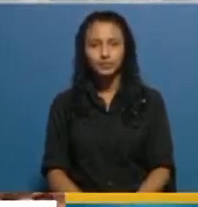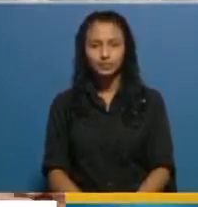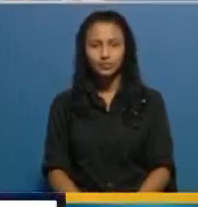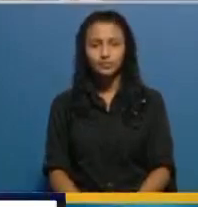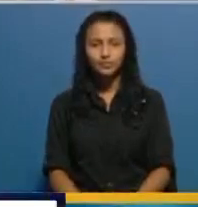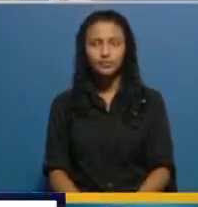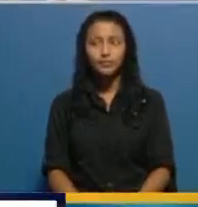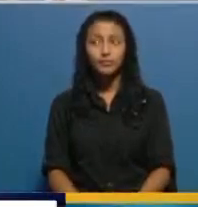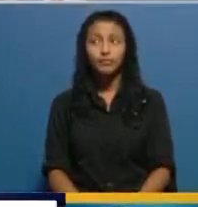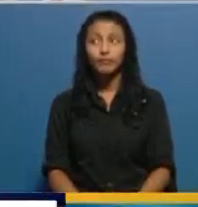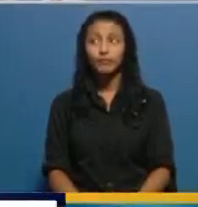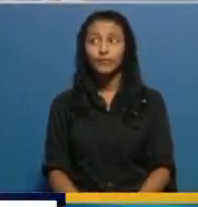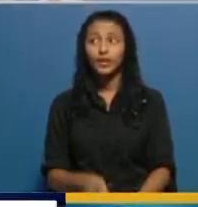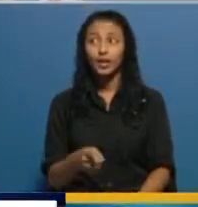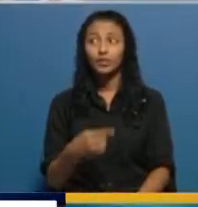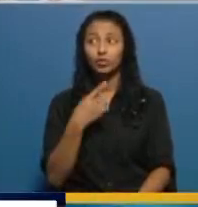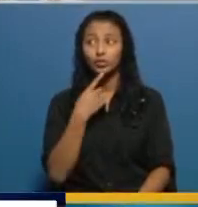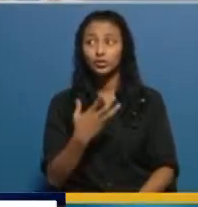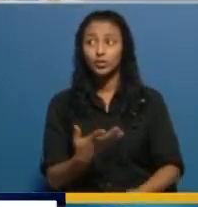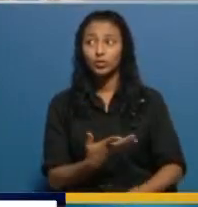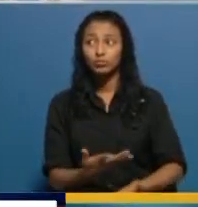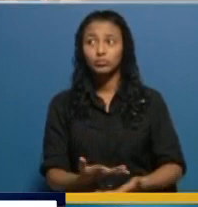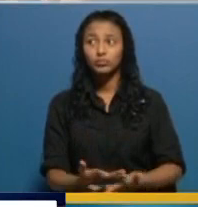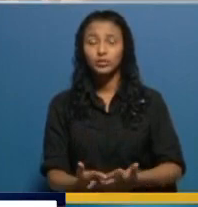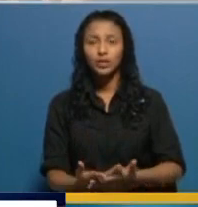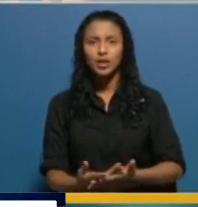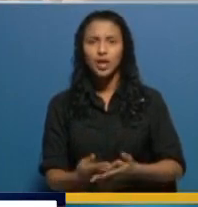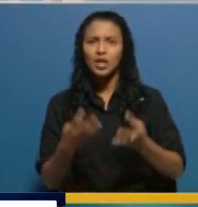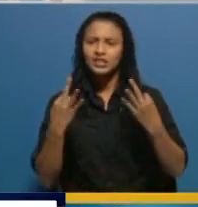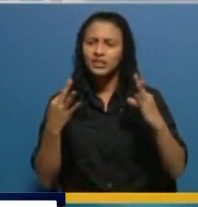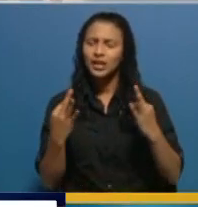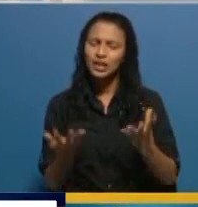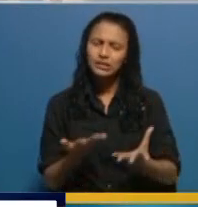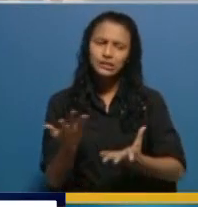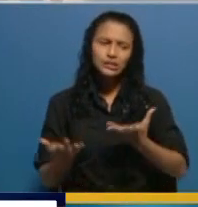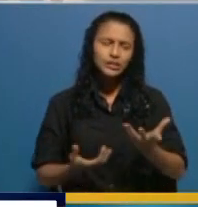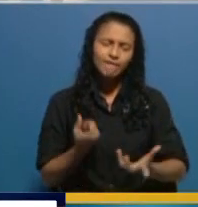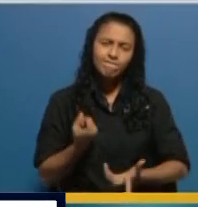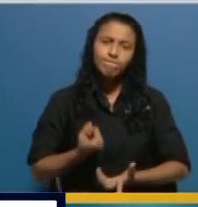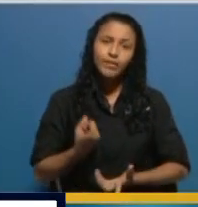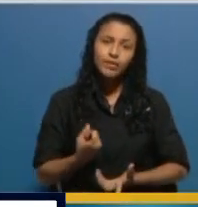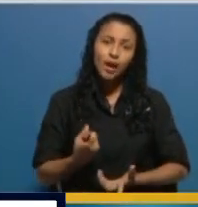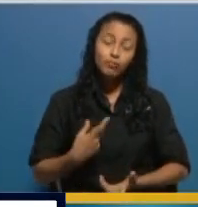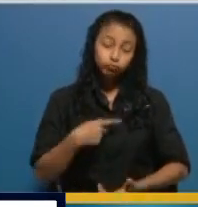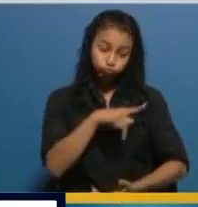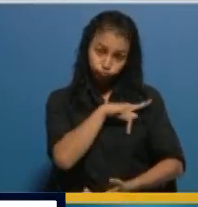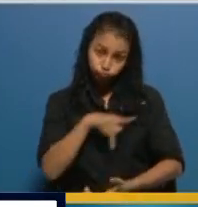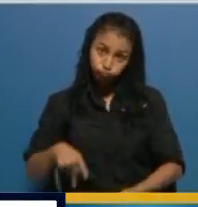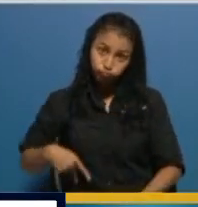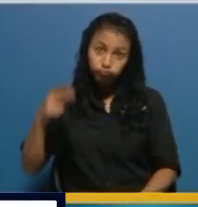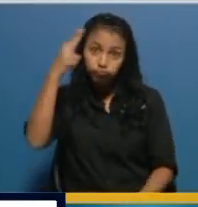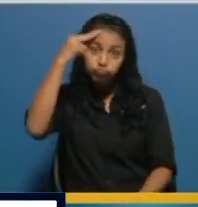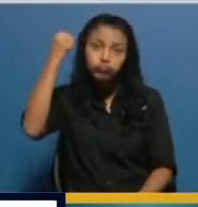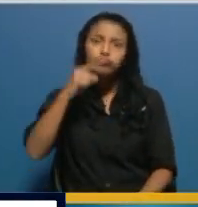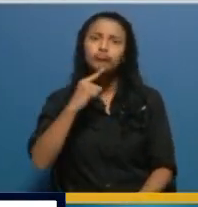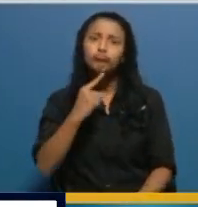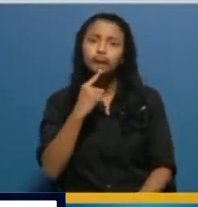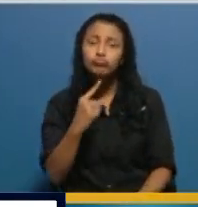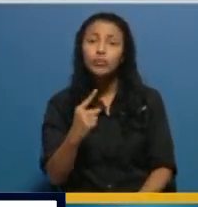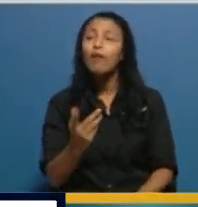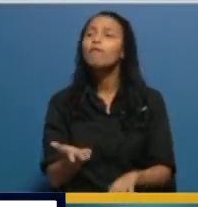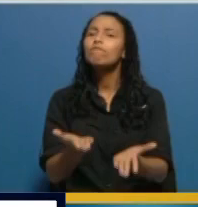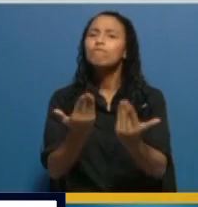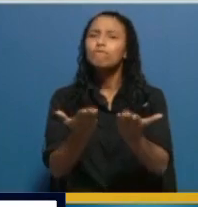él no dejo tareas todavía inconclusas y como ha dicho el presidente cortizo vamos a conquistar